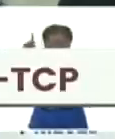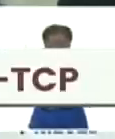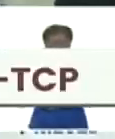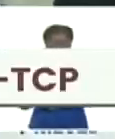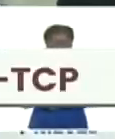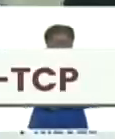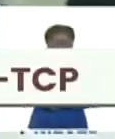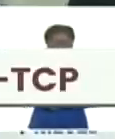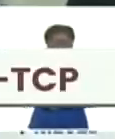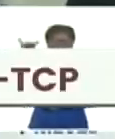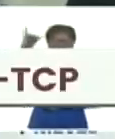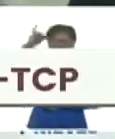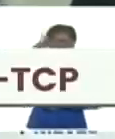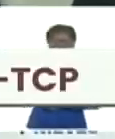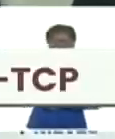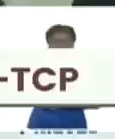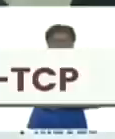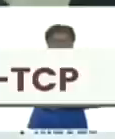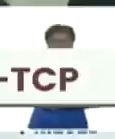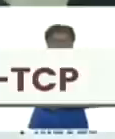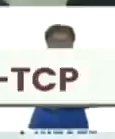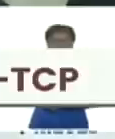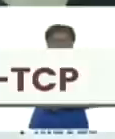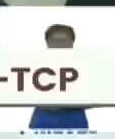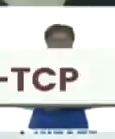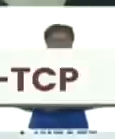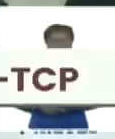hablar de eso después.